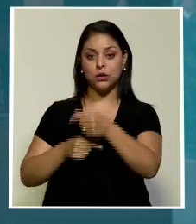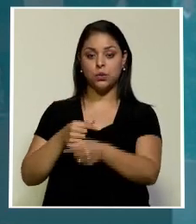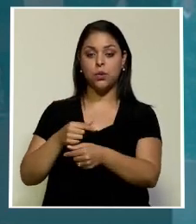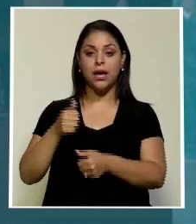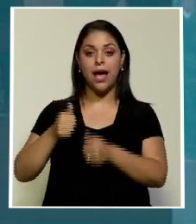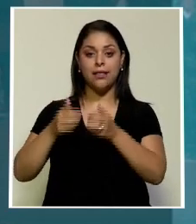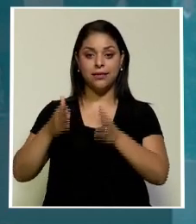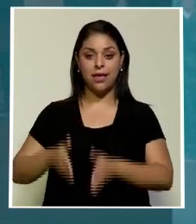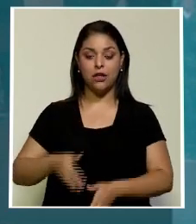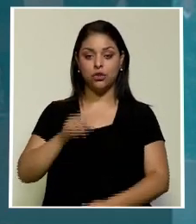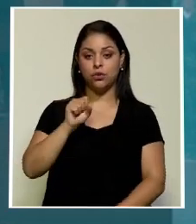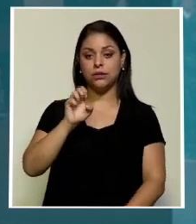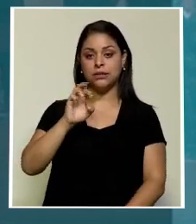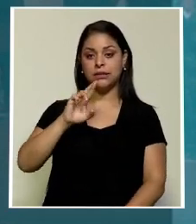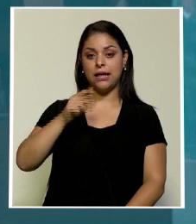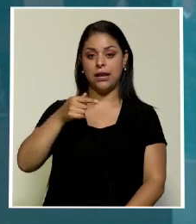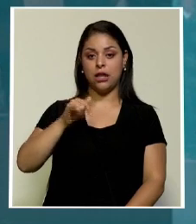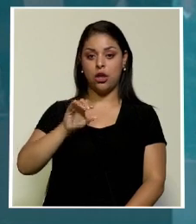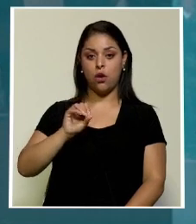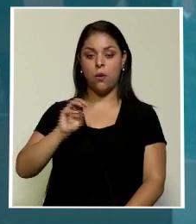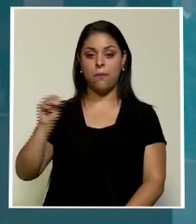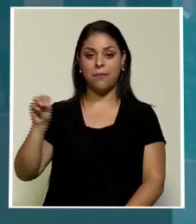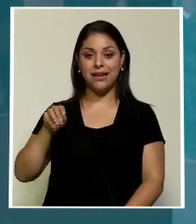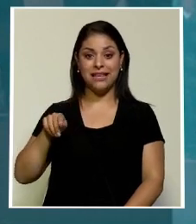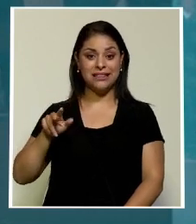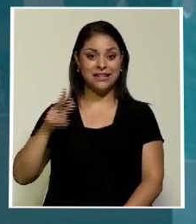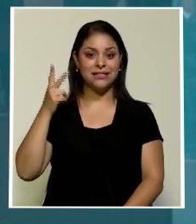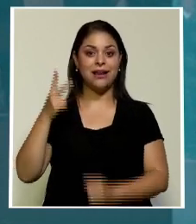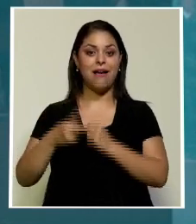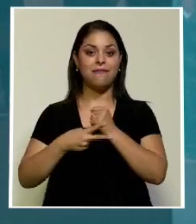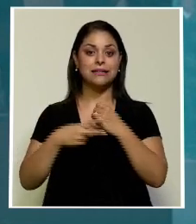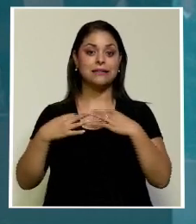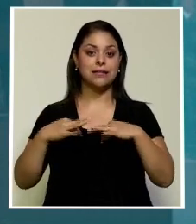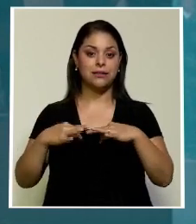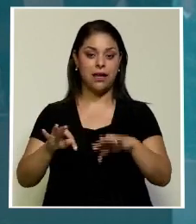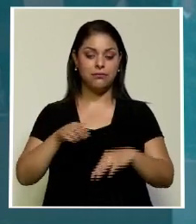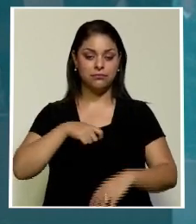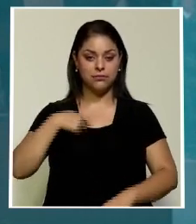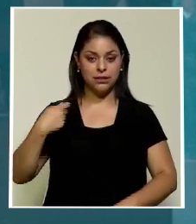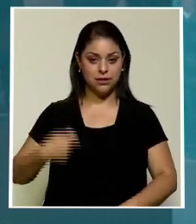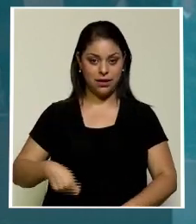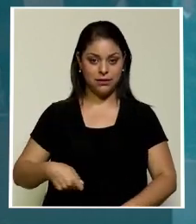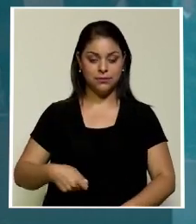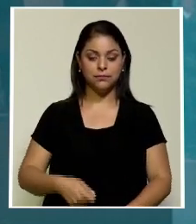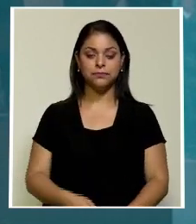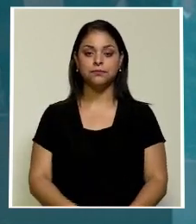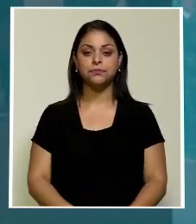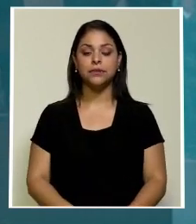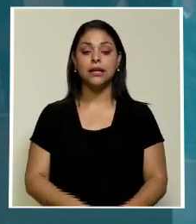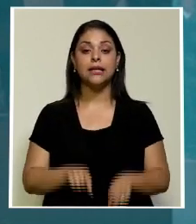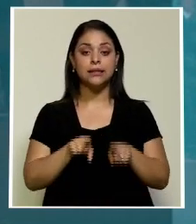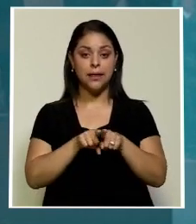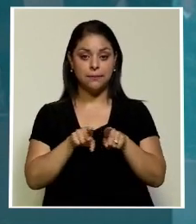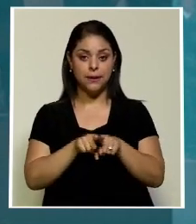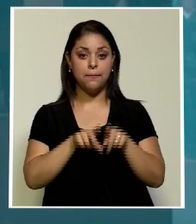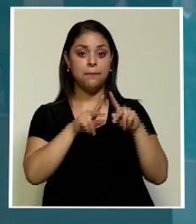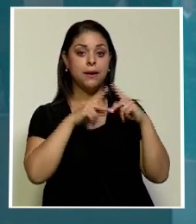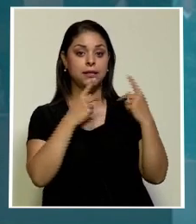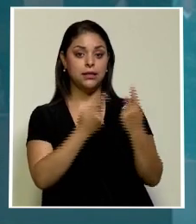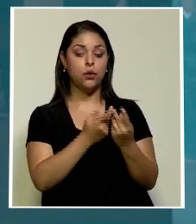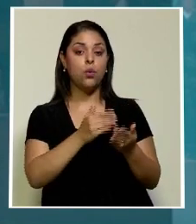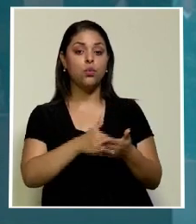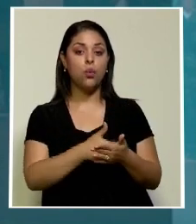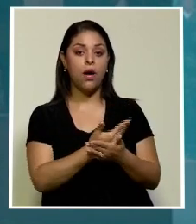es Sergio Mena y que estará tratando de llegar por 3ª ocasión a la silla presidencial. También está